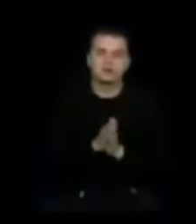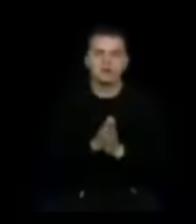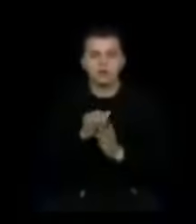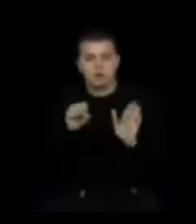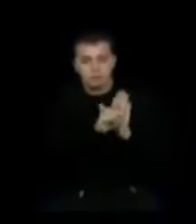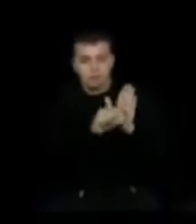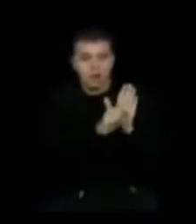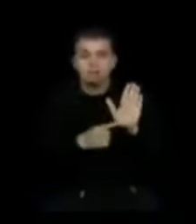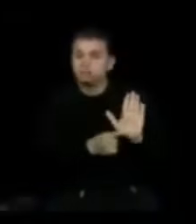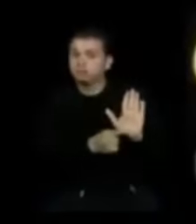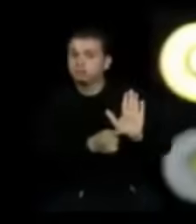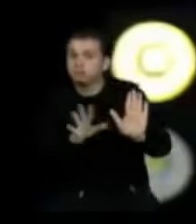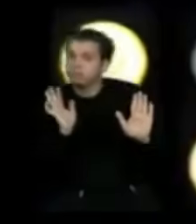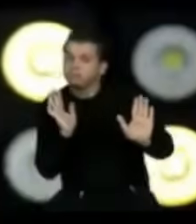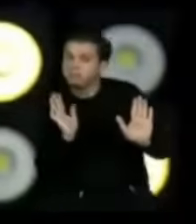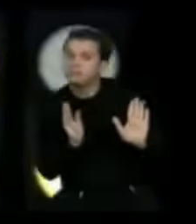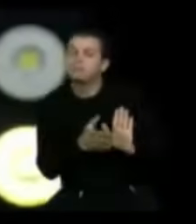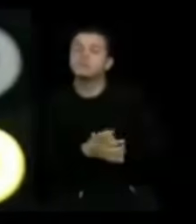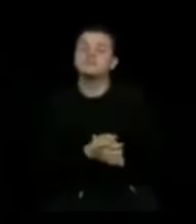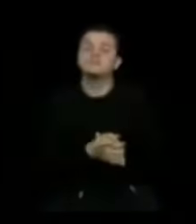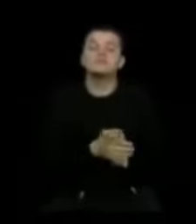Hay señales